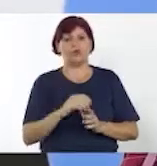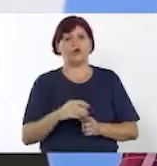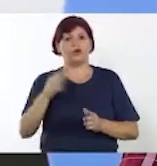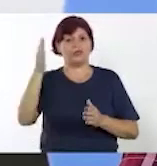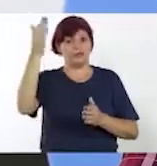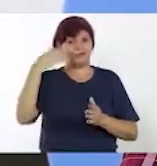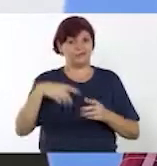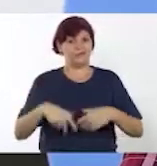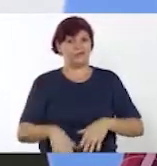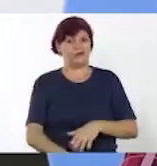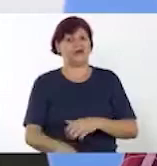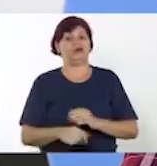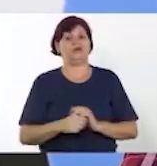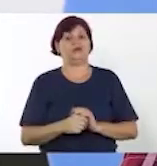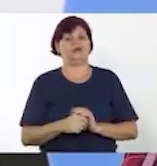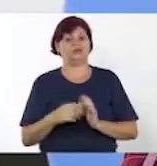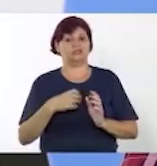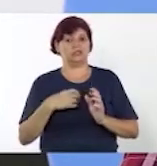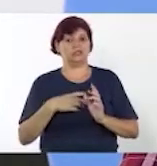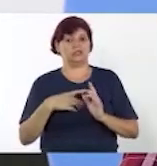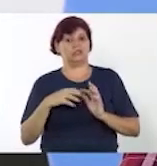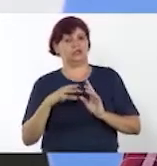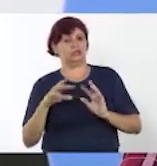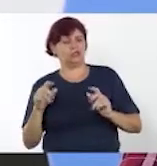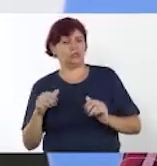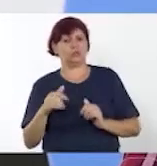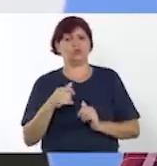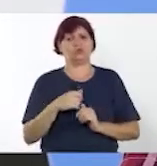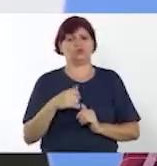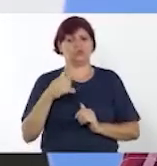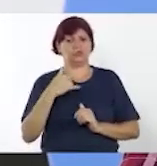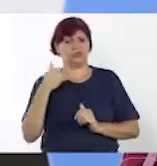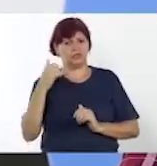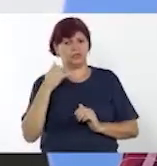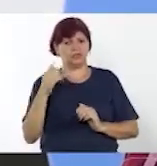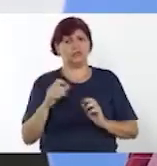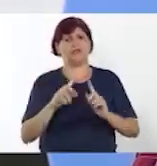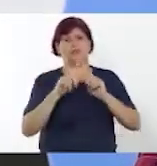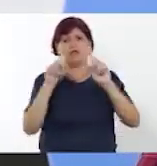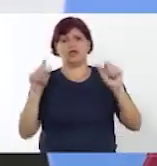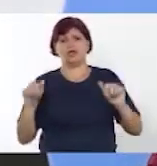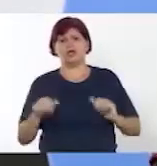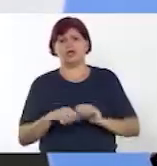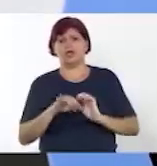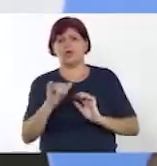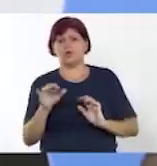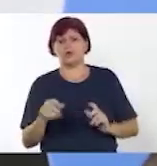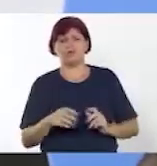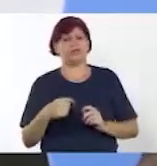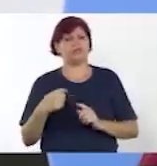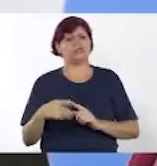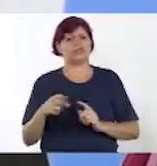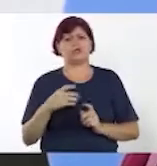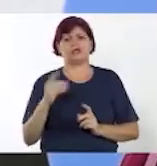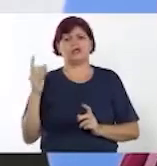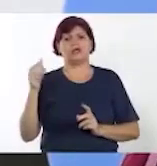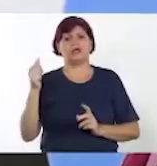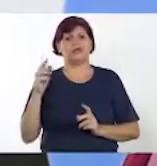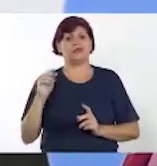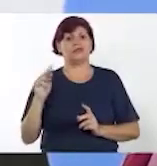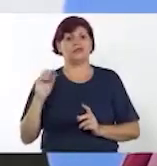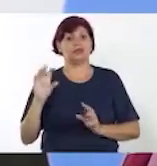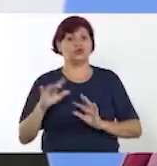pueden ustedes bajar si tienen los recursos correspondientes, ya sea por la Wi-Fi, ya sea si tienen datos,